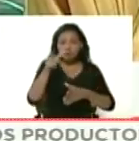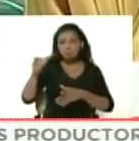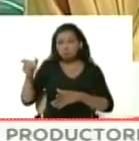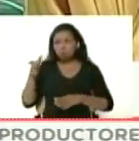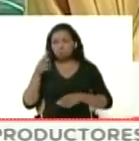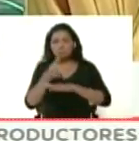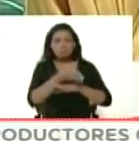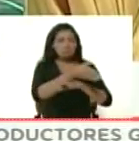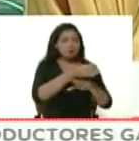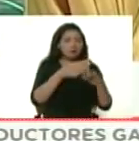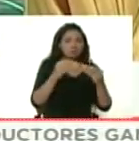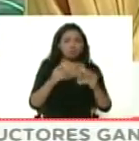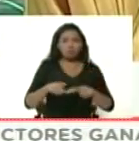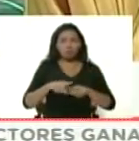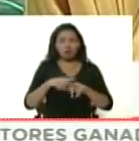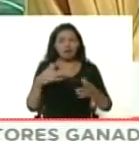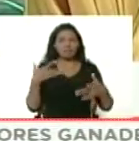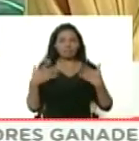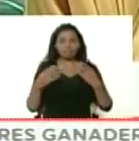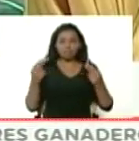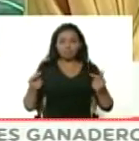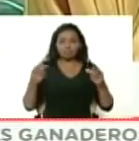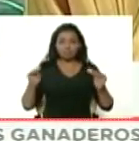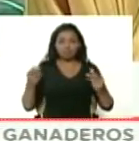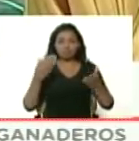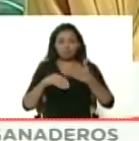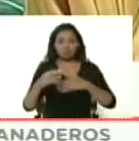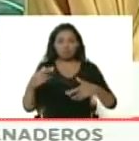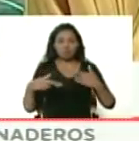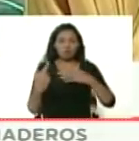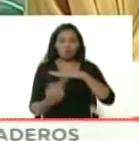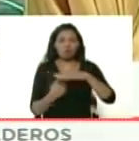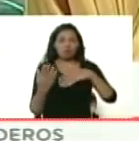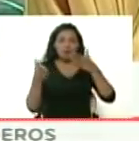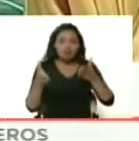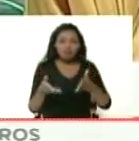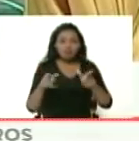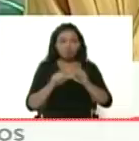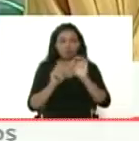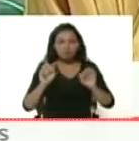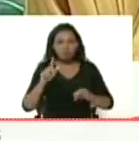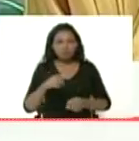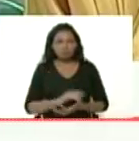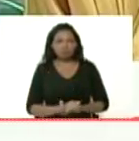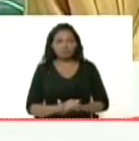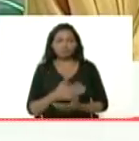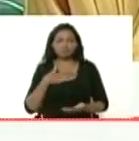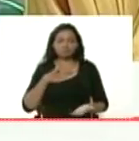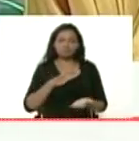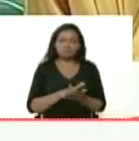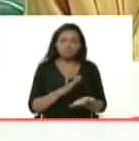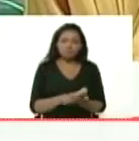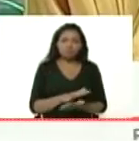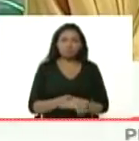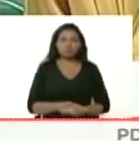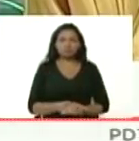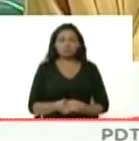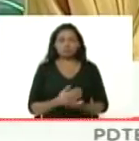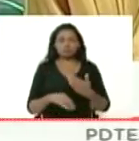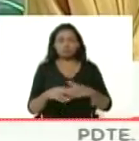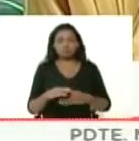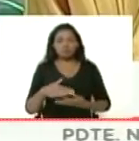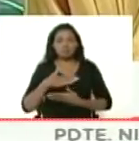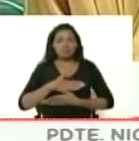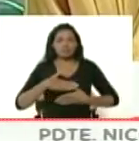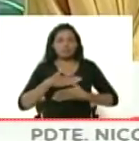Y así como estamos muy activos para la recreación, para el descanso, para el bienestar de la